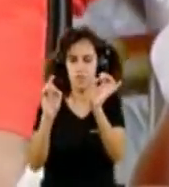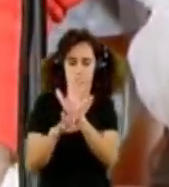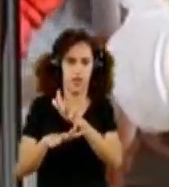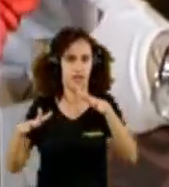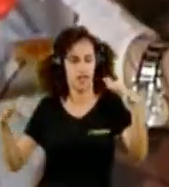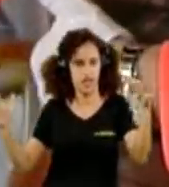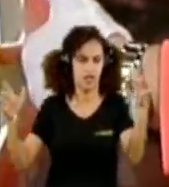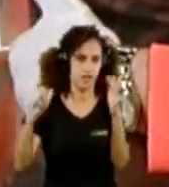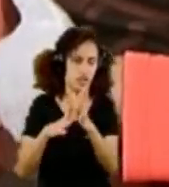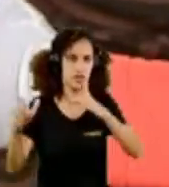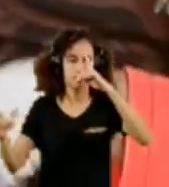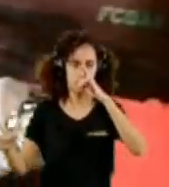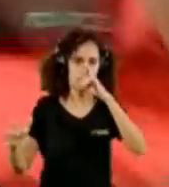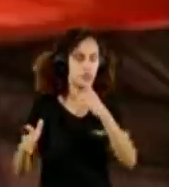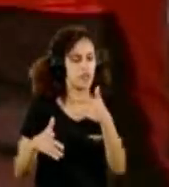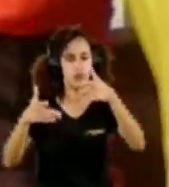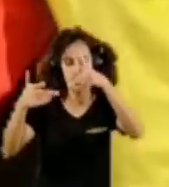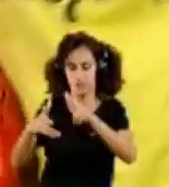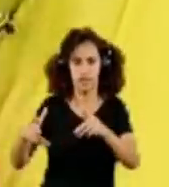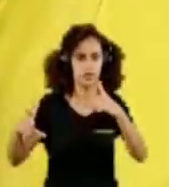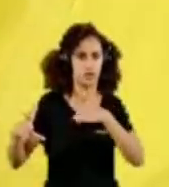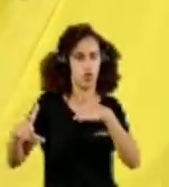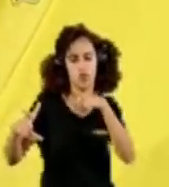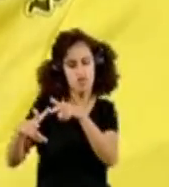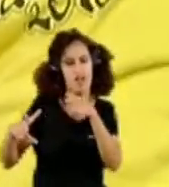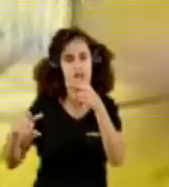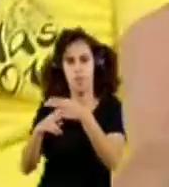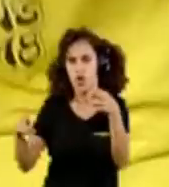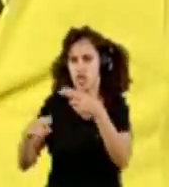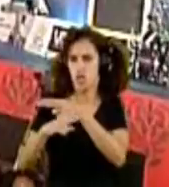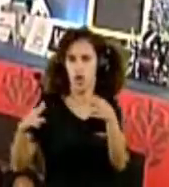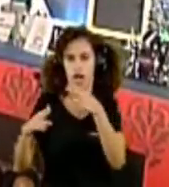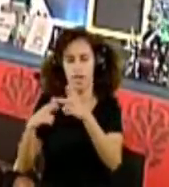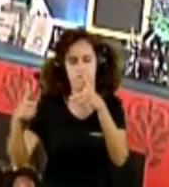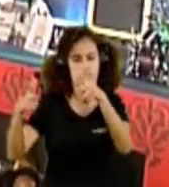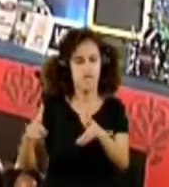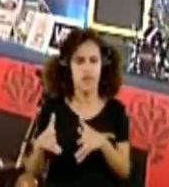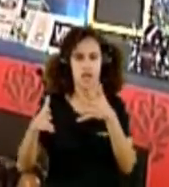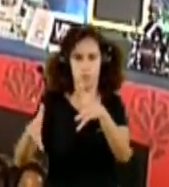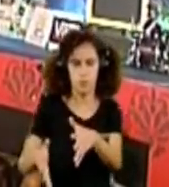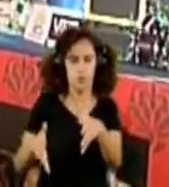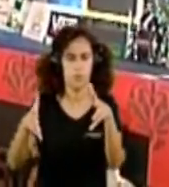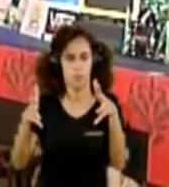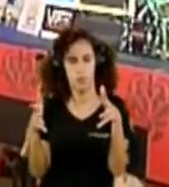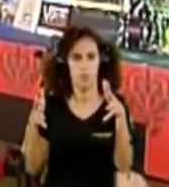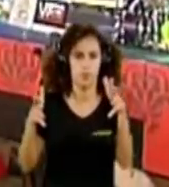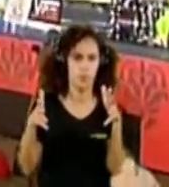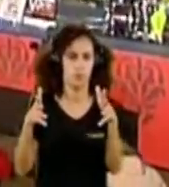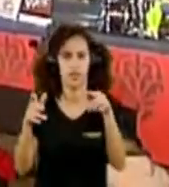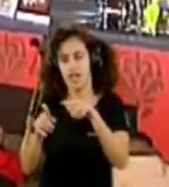ella daría yo la vida de cualquier político. En ella esperando condena hasta un